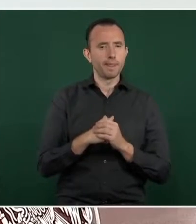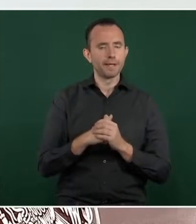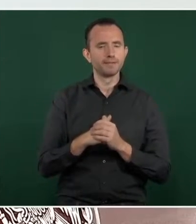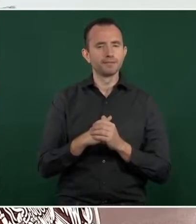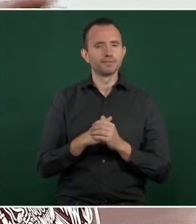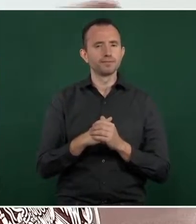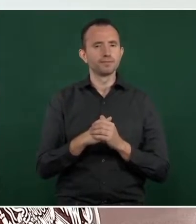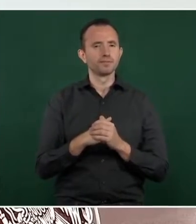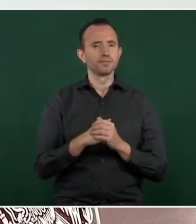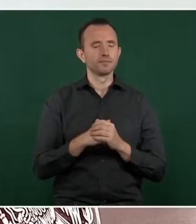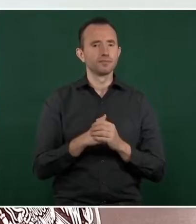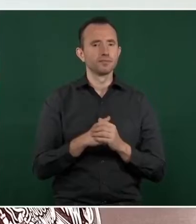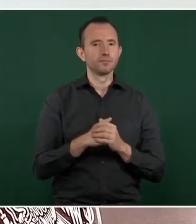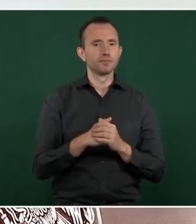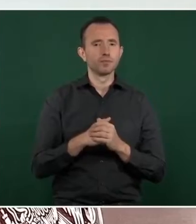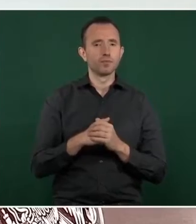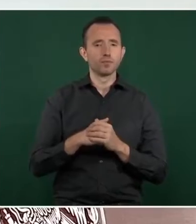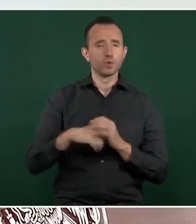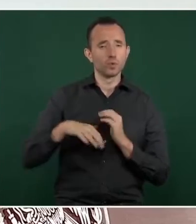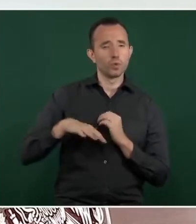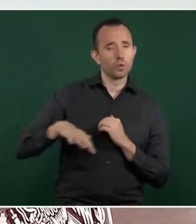que todos los mexicanos